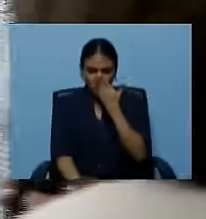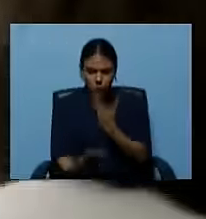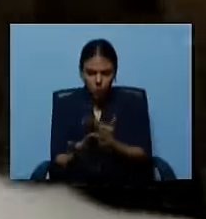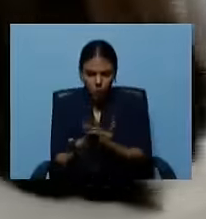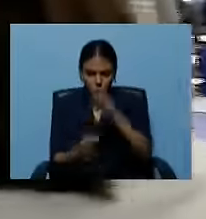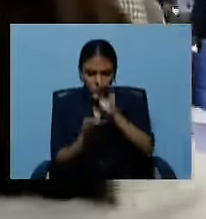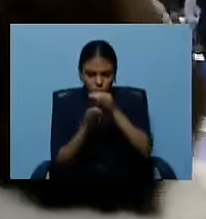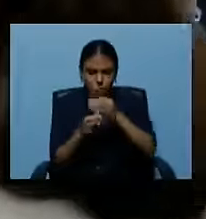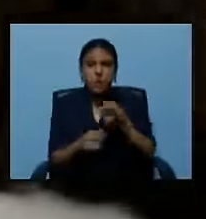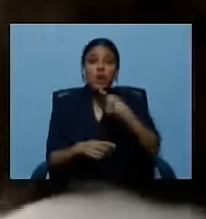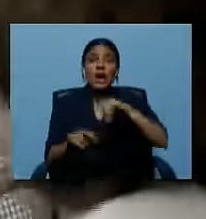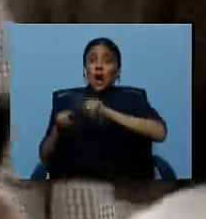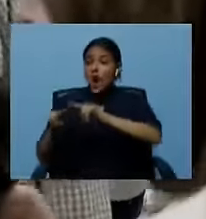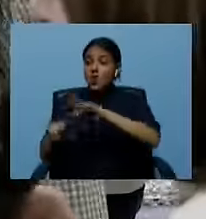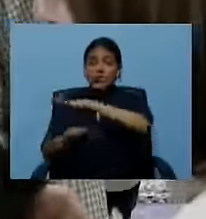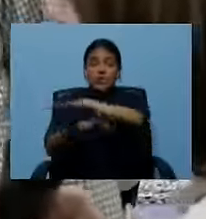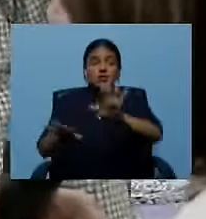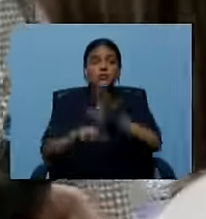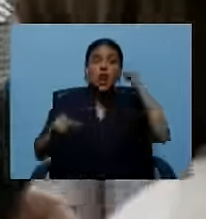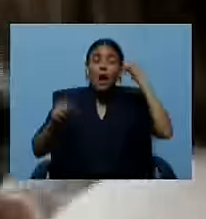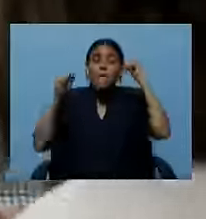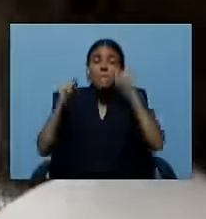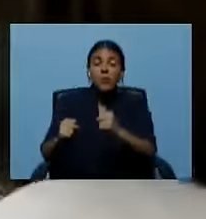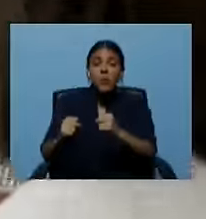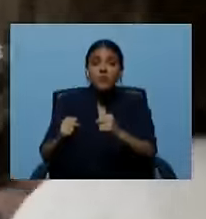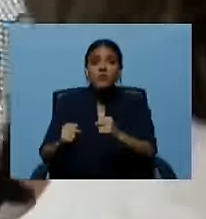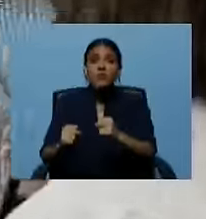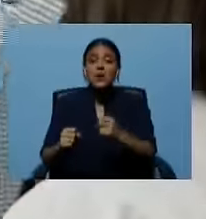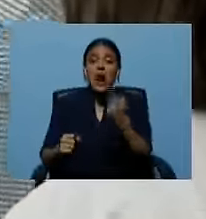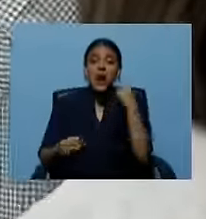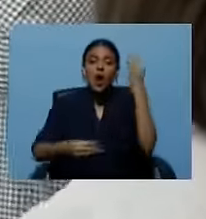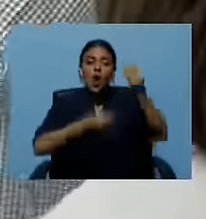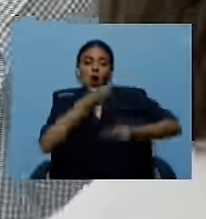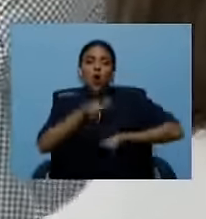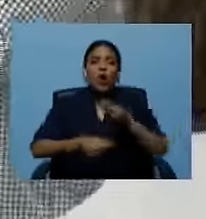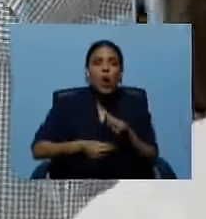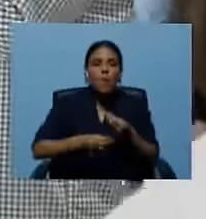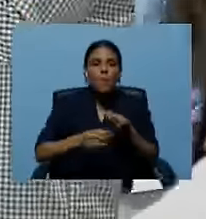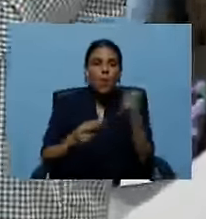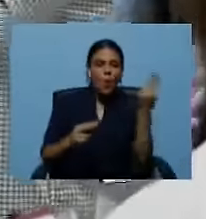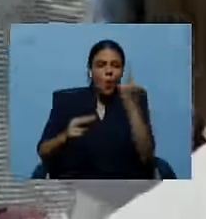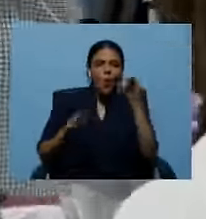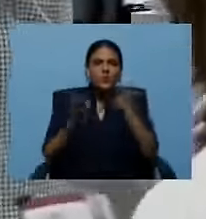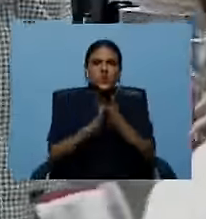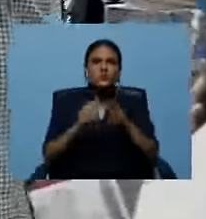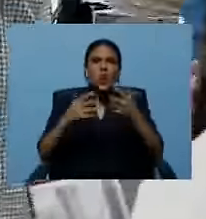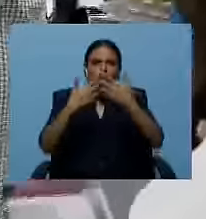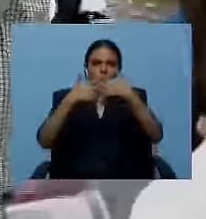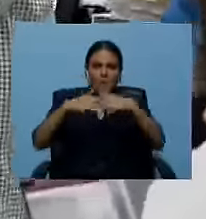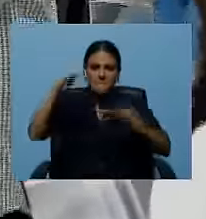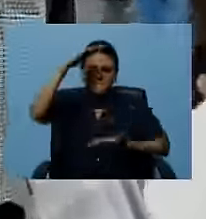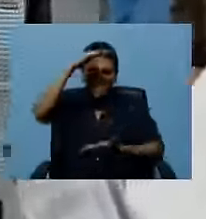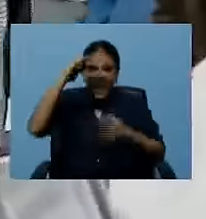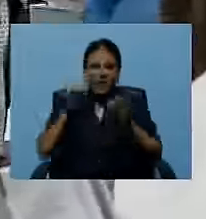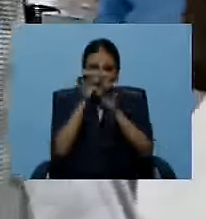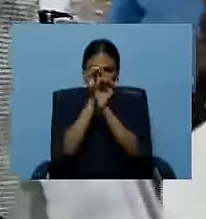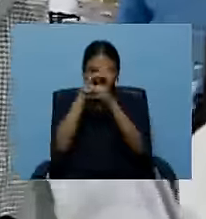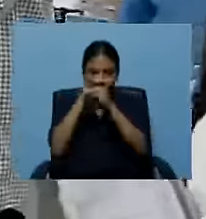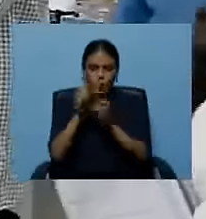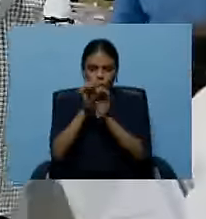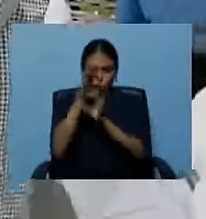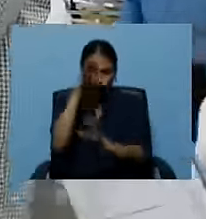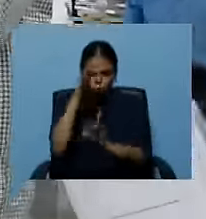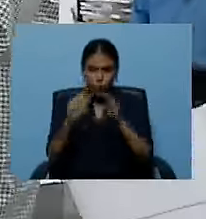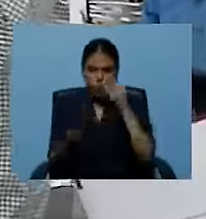ya manejan el microscopio electrónico y hacen análisis elementales ellos solitos, presidente, con los microscopios que usted logró desbloquear el 10 de abril de este